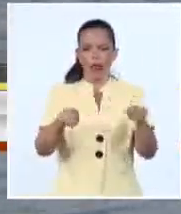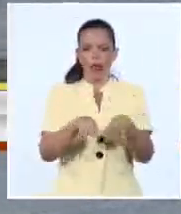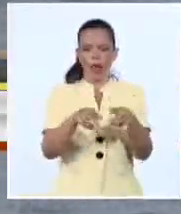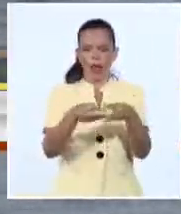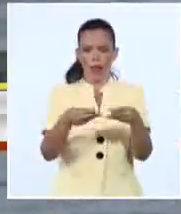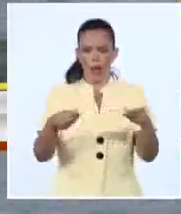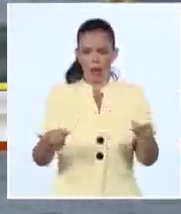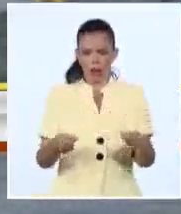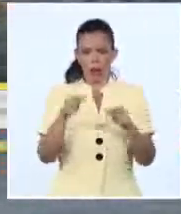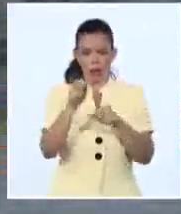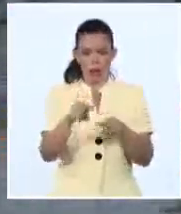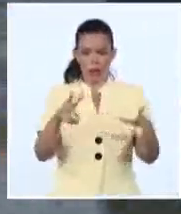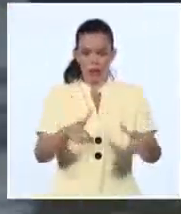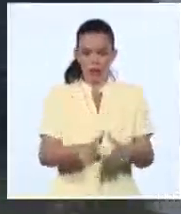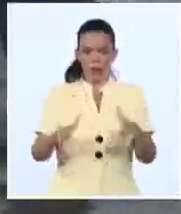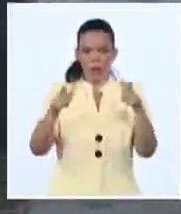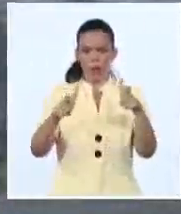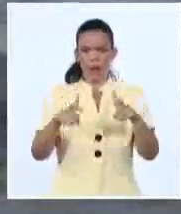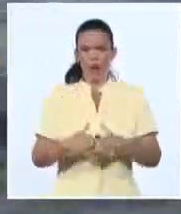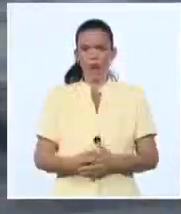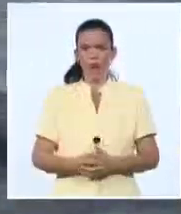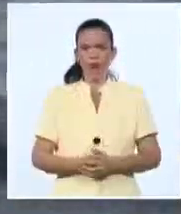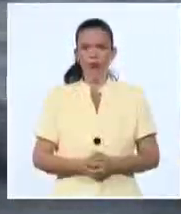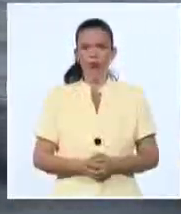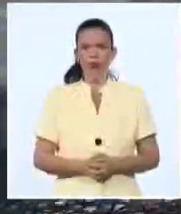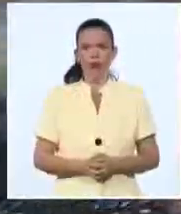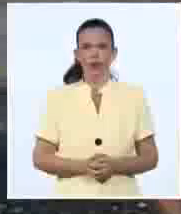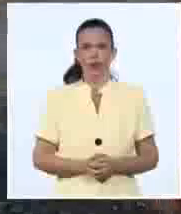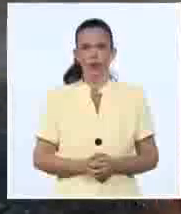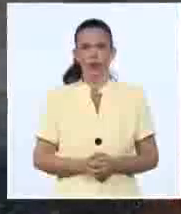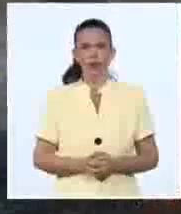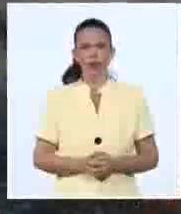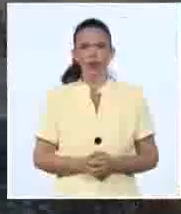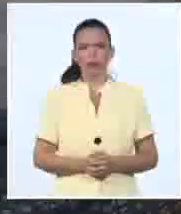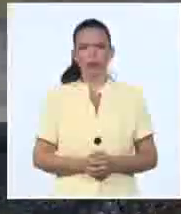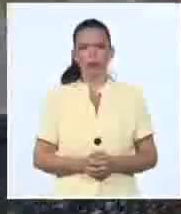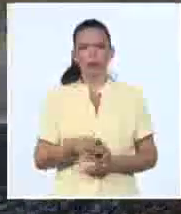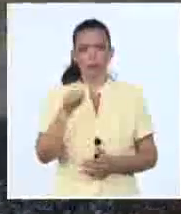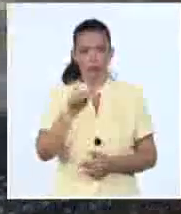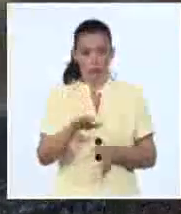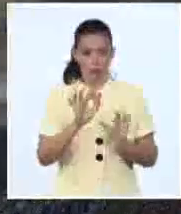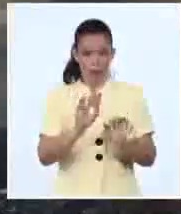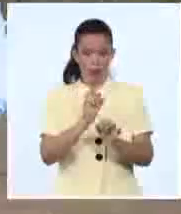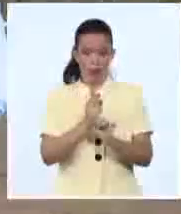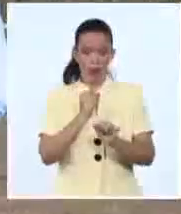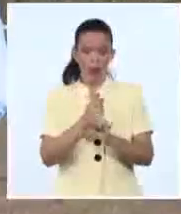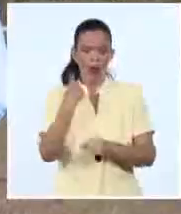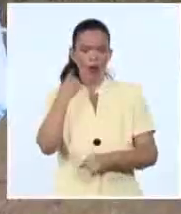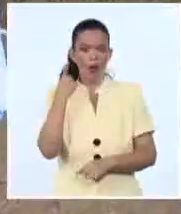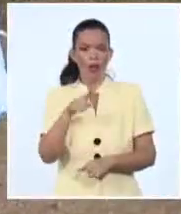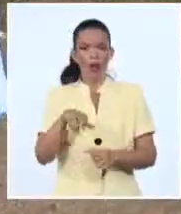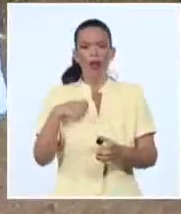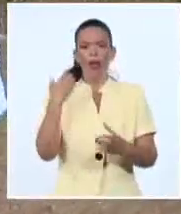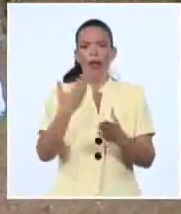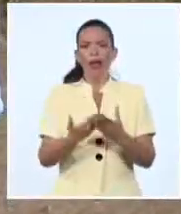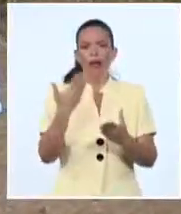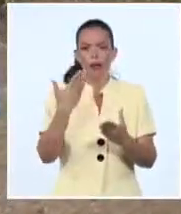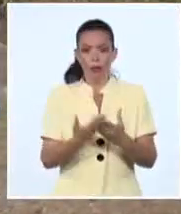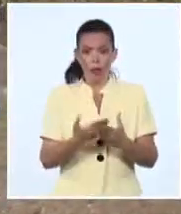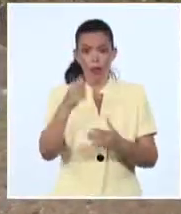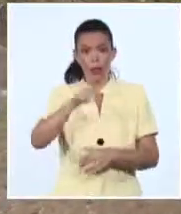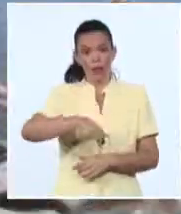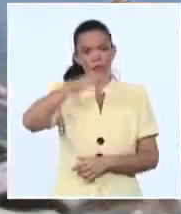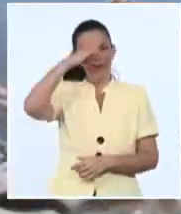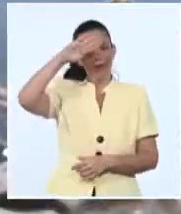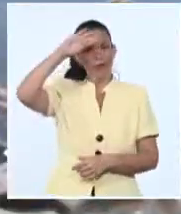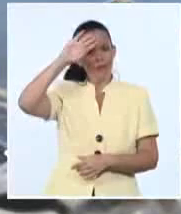y 187 micropresas que propiciaron un alto potencial de capturas anuales. La UEB Alevicuba Hidráulica Cubana del municipio